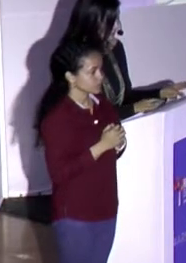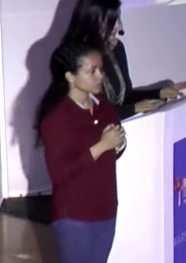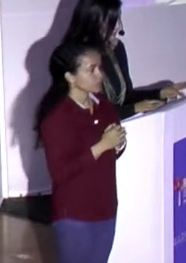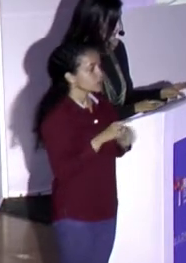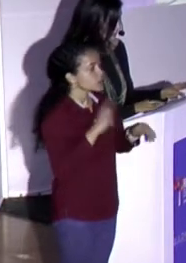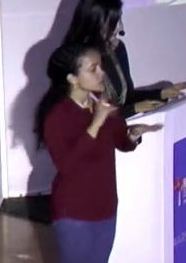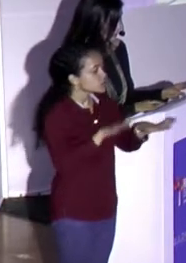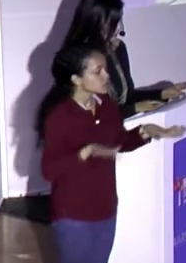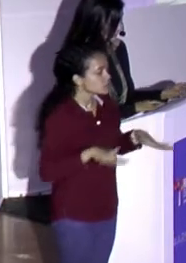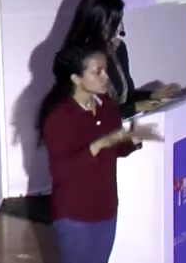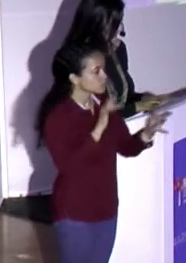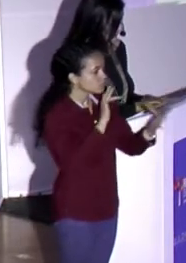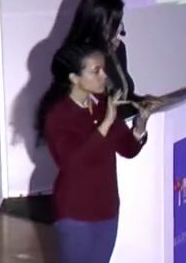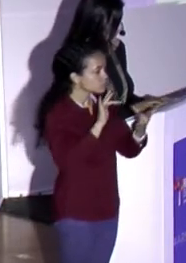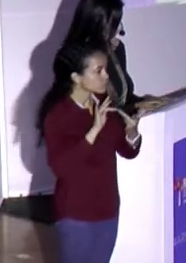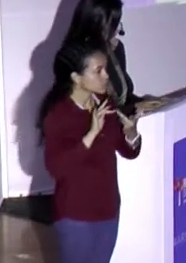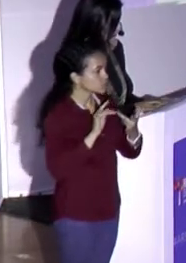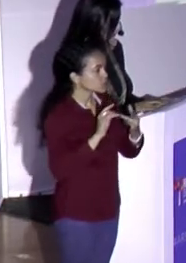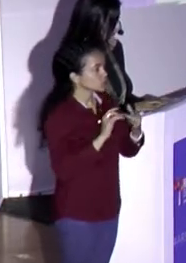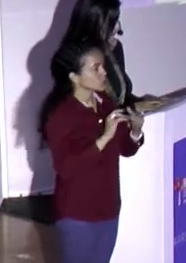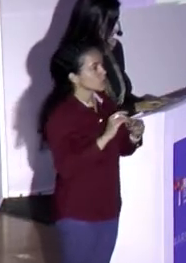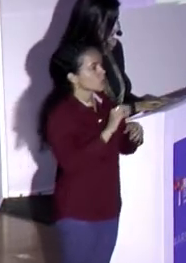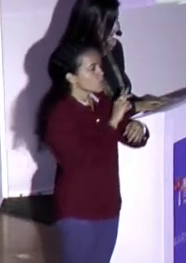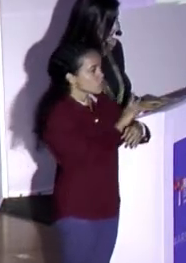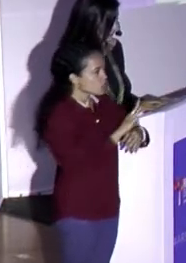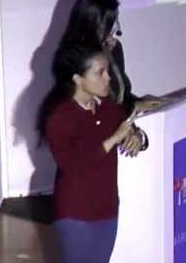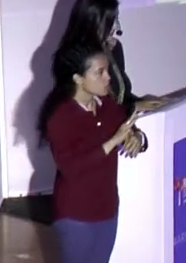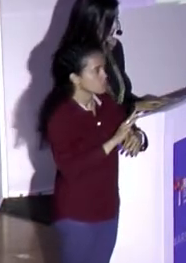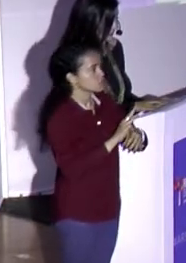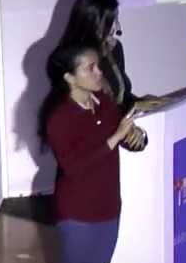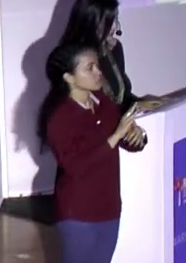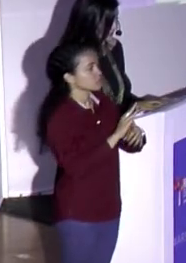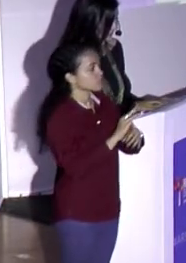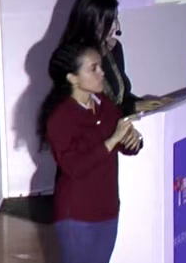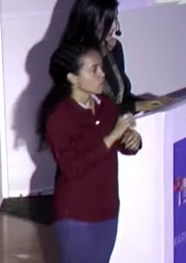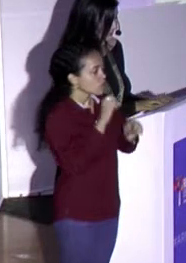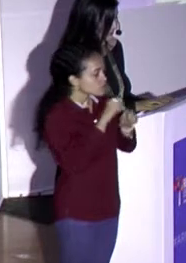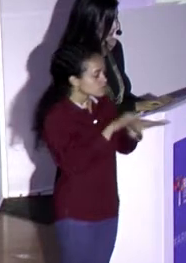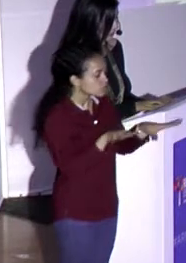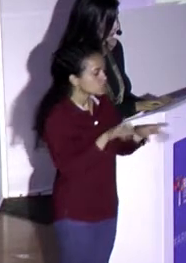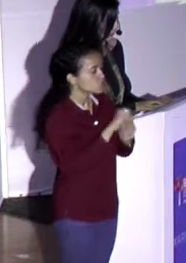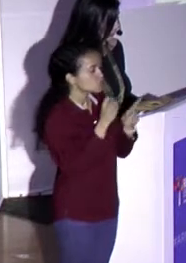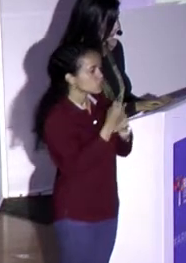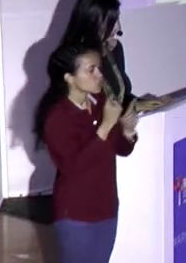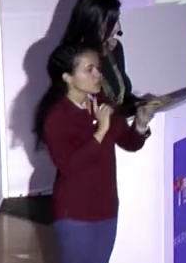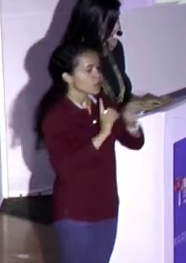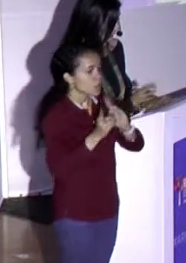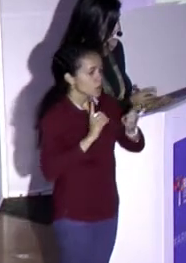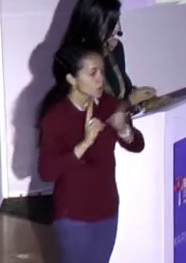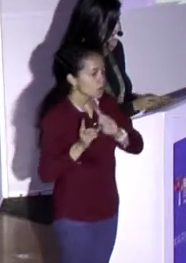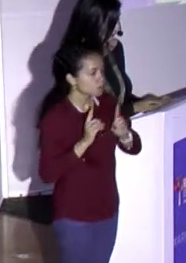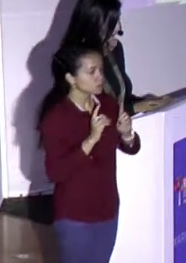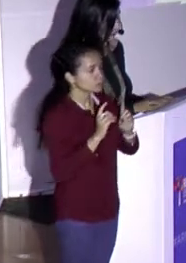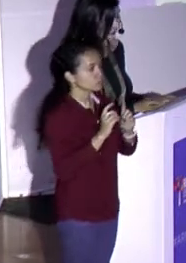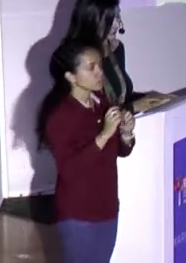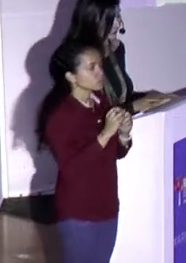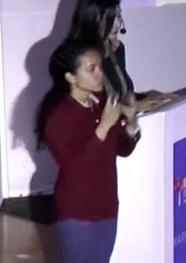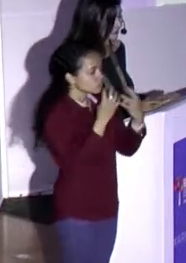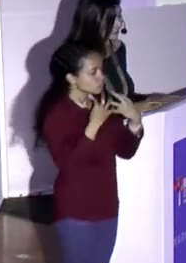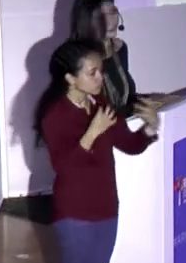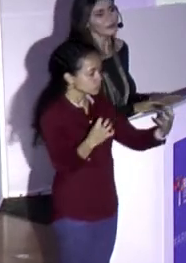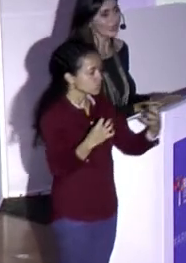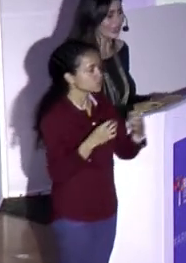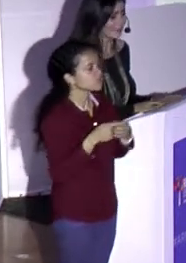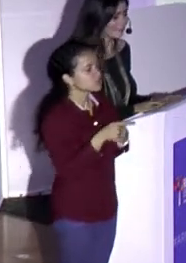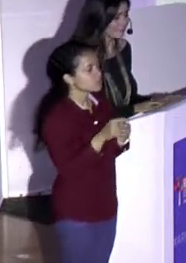Los espacios de interacción con la ciudadanía, página web, correo institucional, redes sociales, diálogo con el público, entre otras, durante la